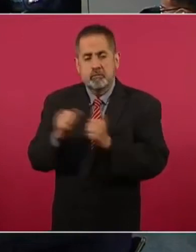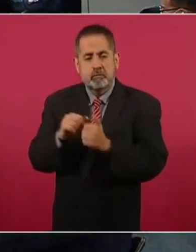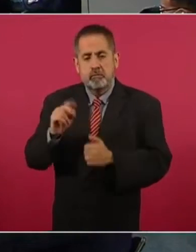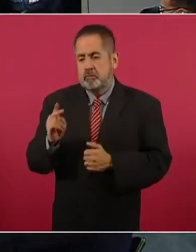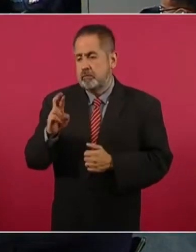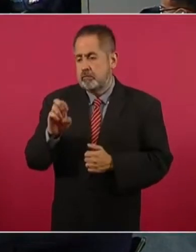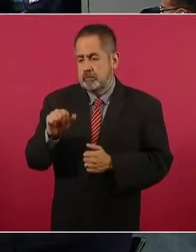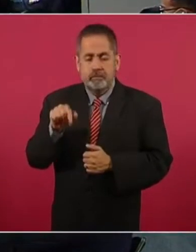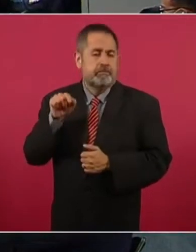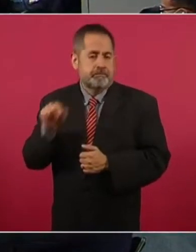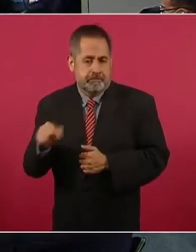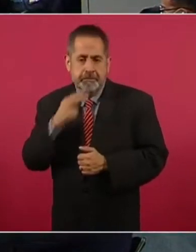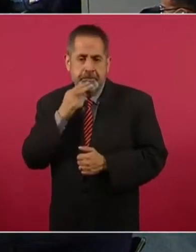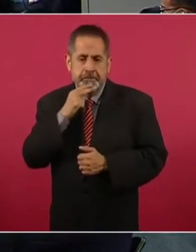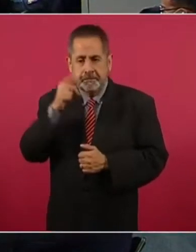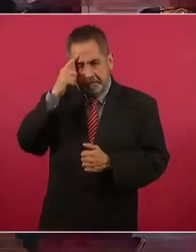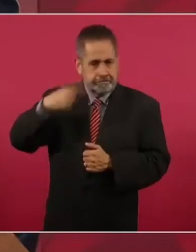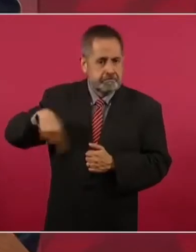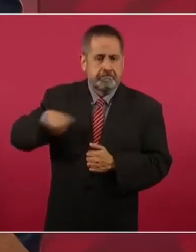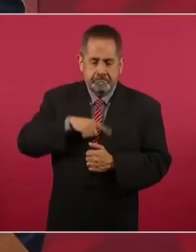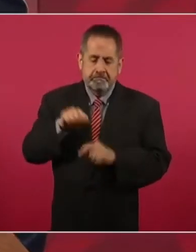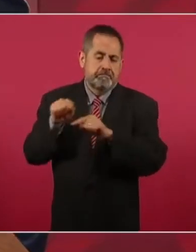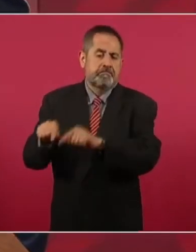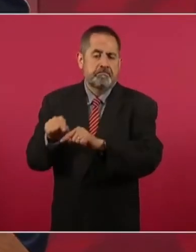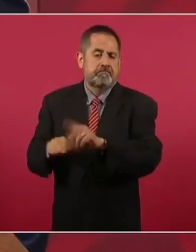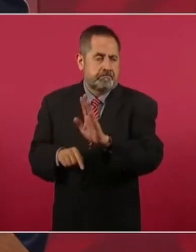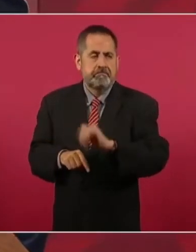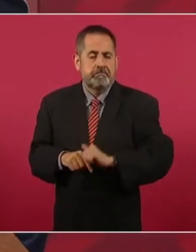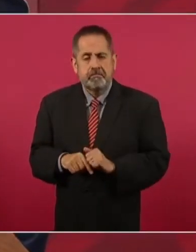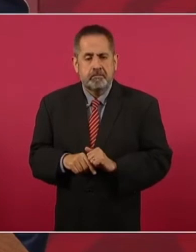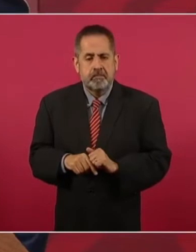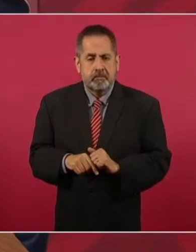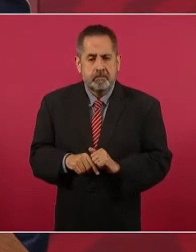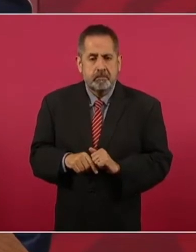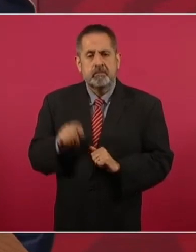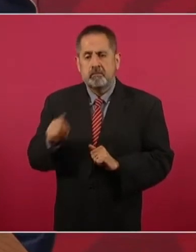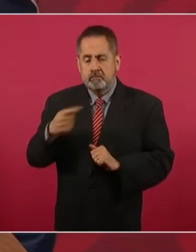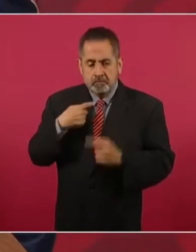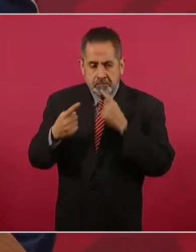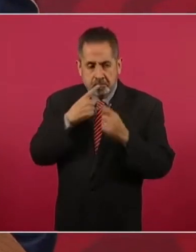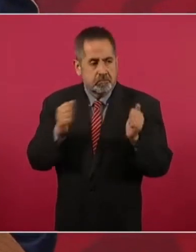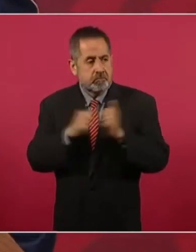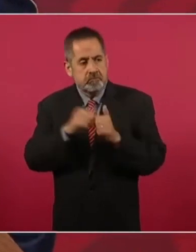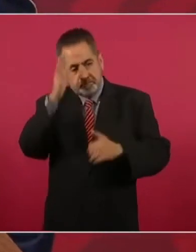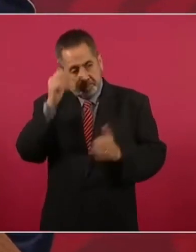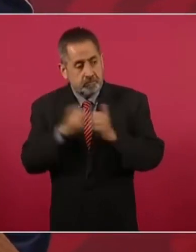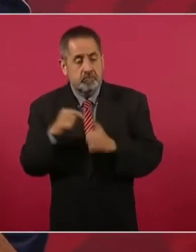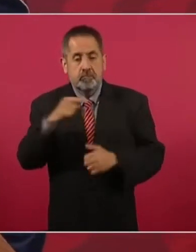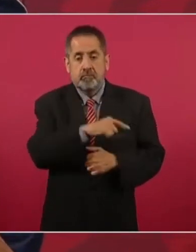para utilizar esas instalaciones, estamos haciendo el acuerdo con Samsung